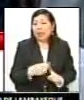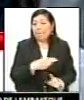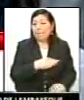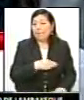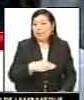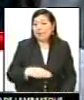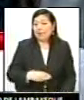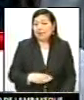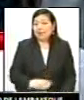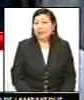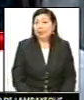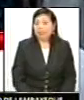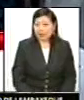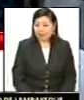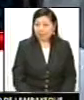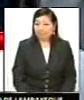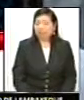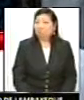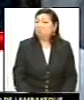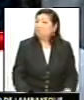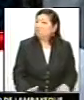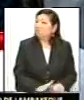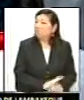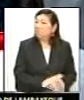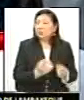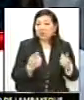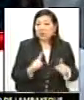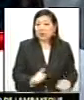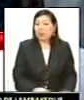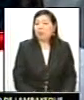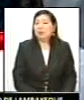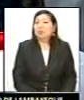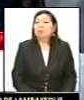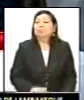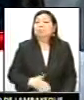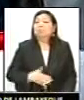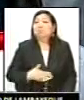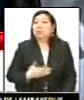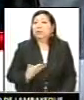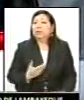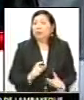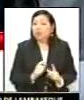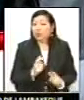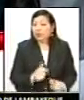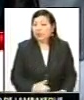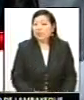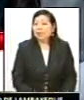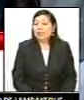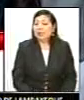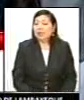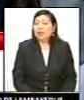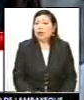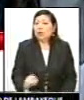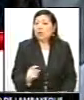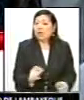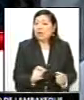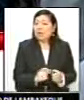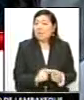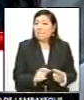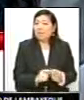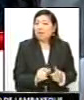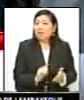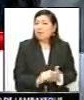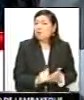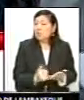Basombrío. Siendo así, señor presidente, totalmente coincido con la posición de los colegas que han hecho uso de la palabra, que